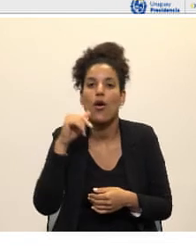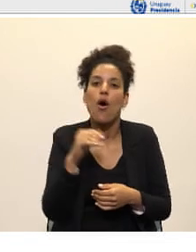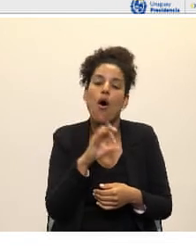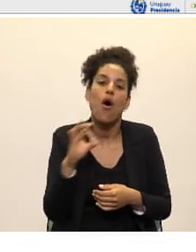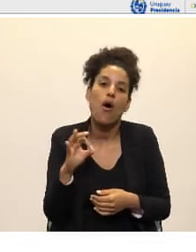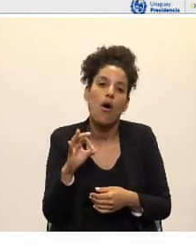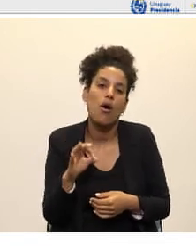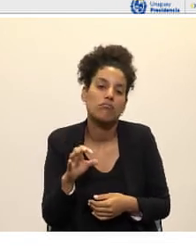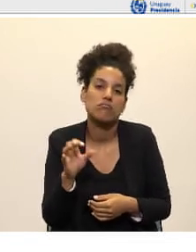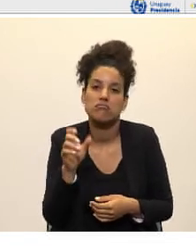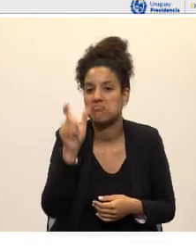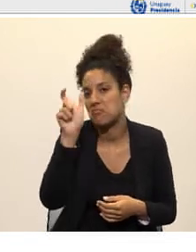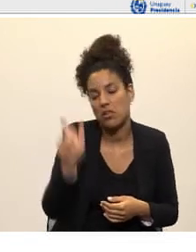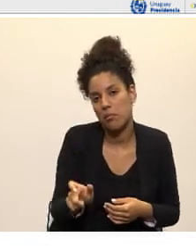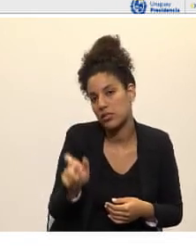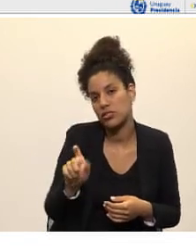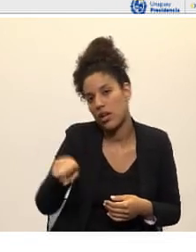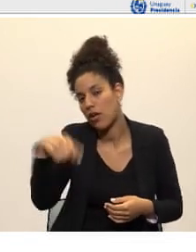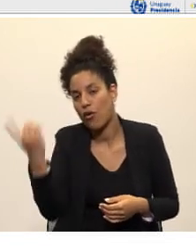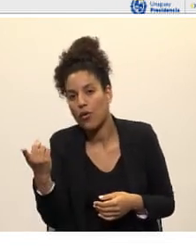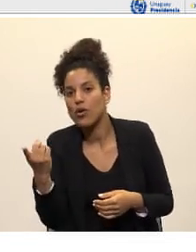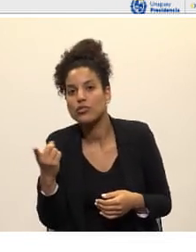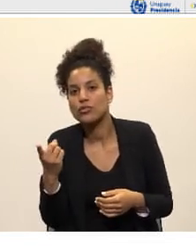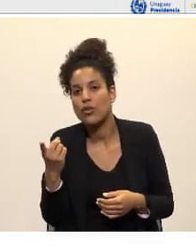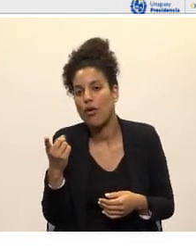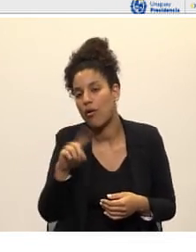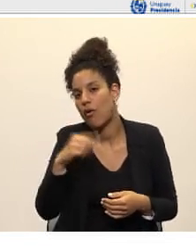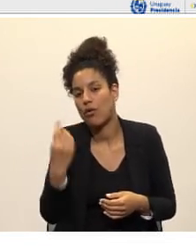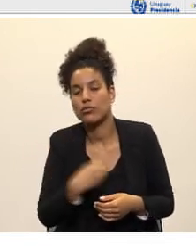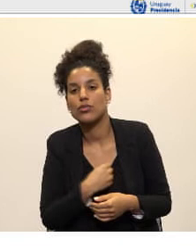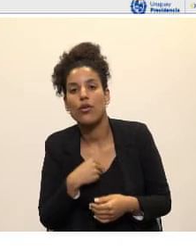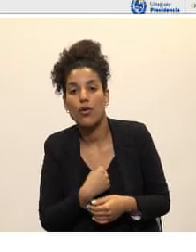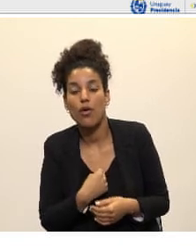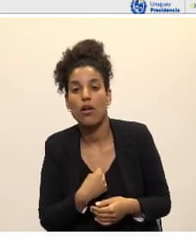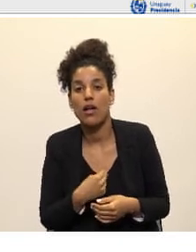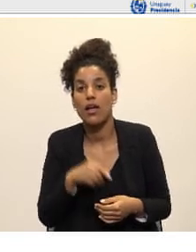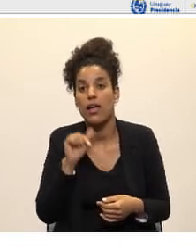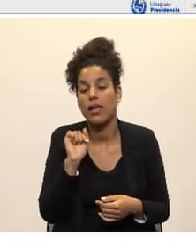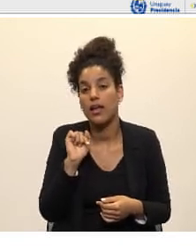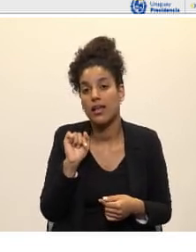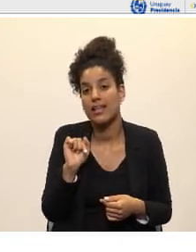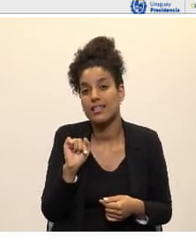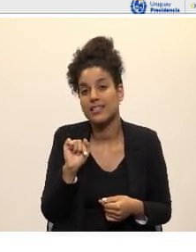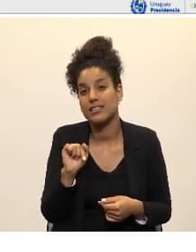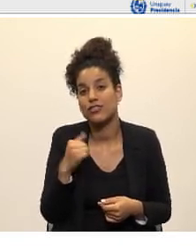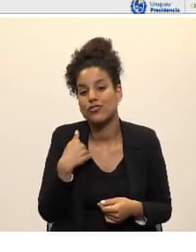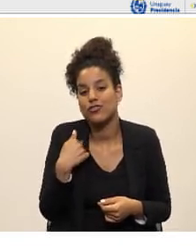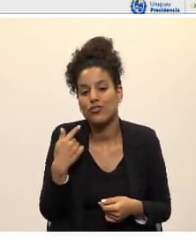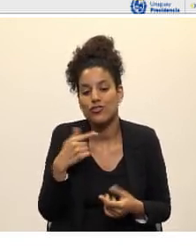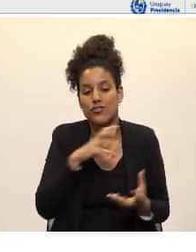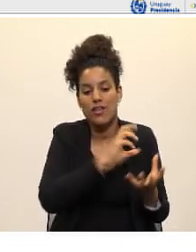tomador de decisión a nivel de la alta gerencia, que va a tener que ver con involucrarnos en los